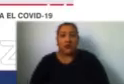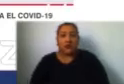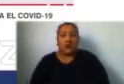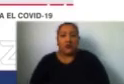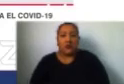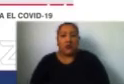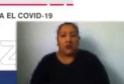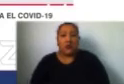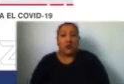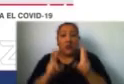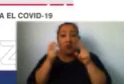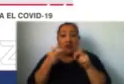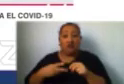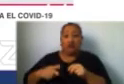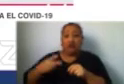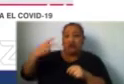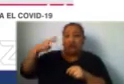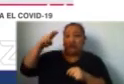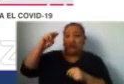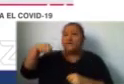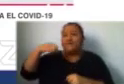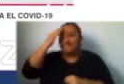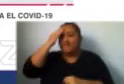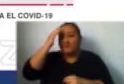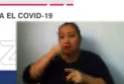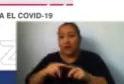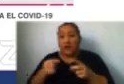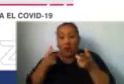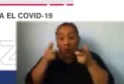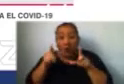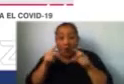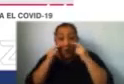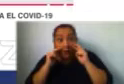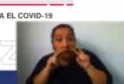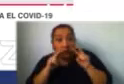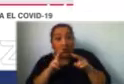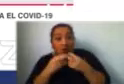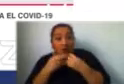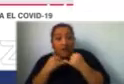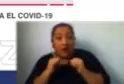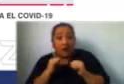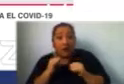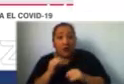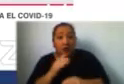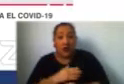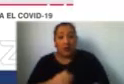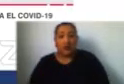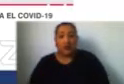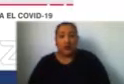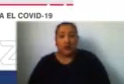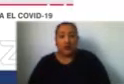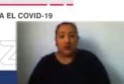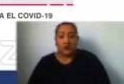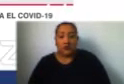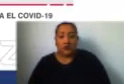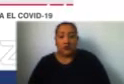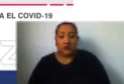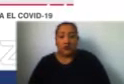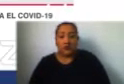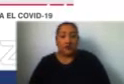van a ir incrementando. Sin embargo, cuando revisamos la información registrada por el Ministerio de Salud,